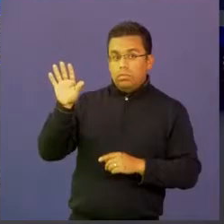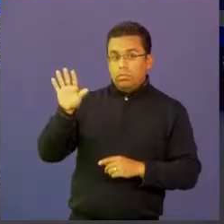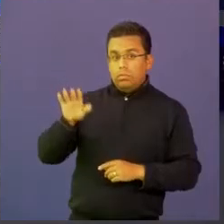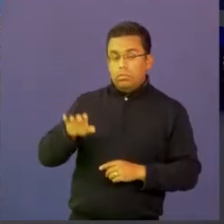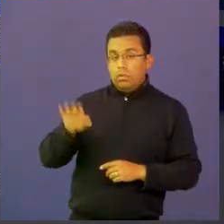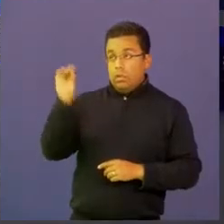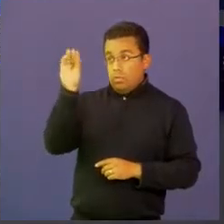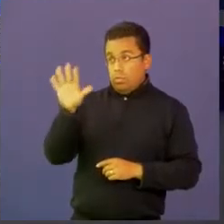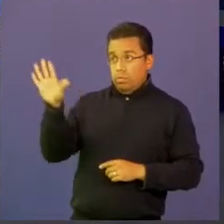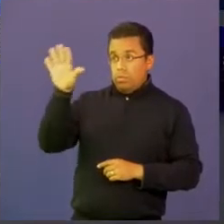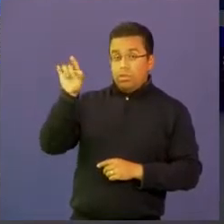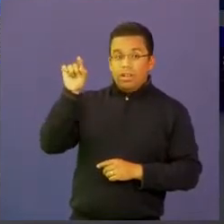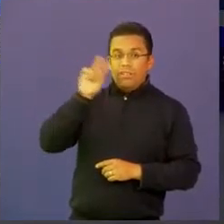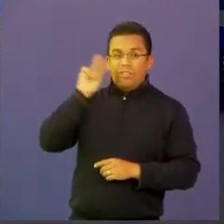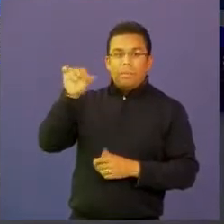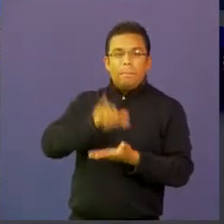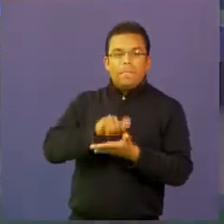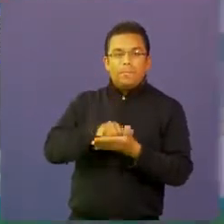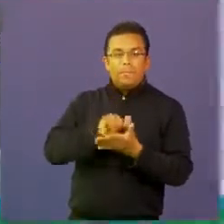el escenario de Minecraft